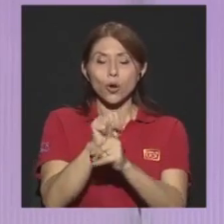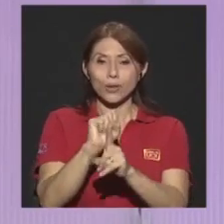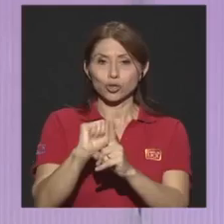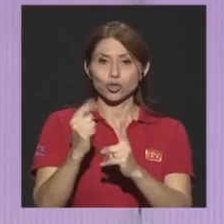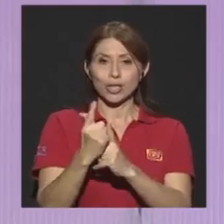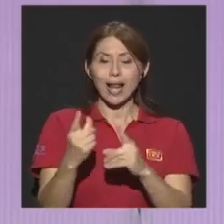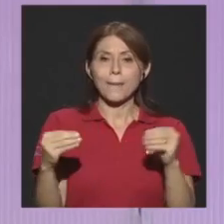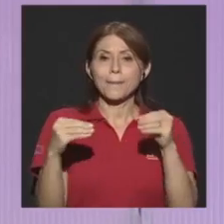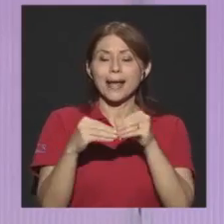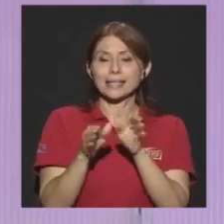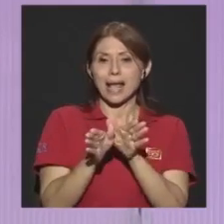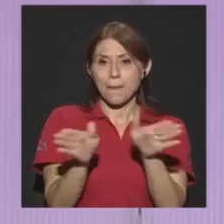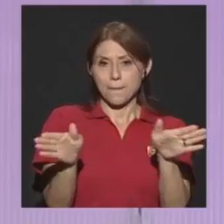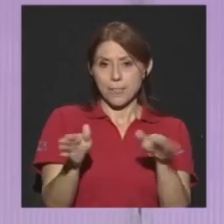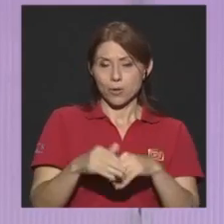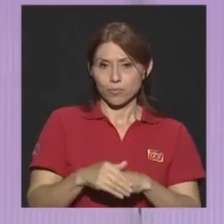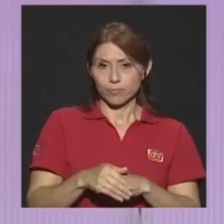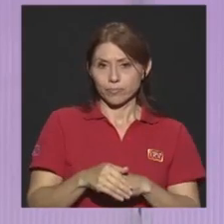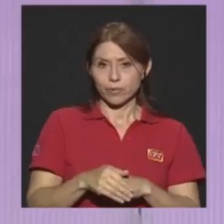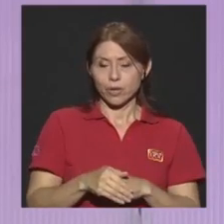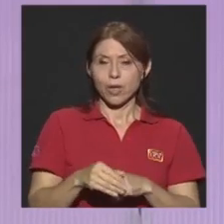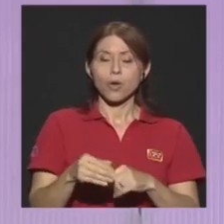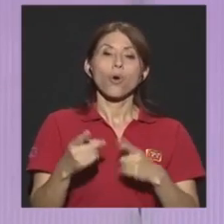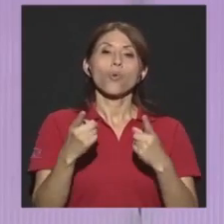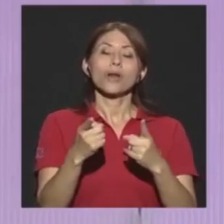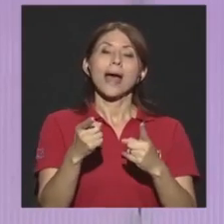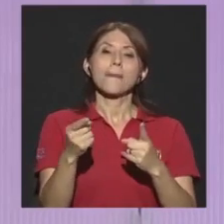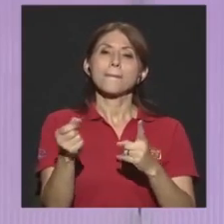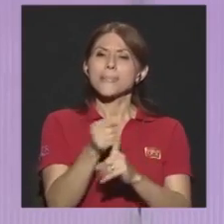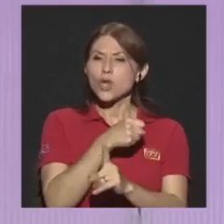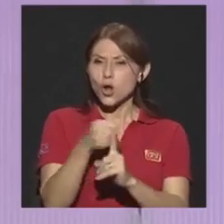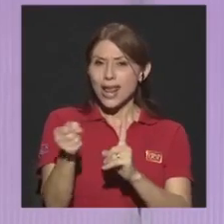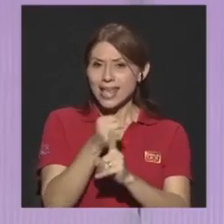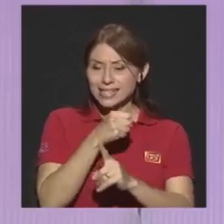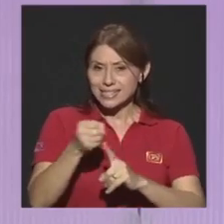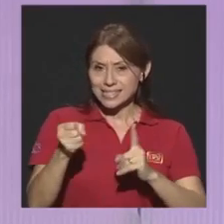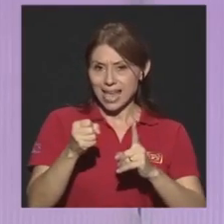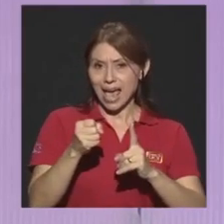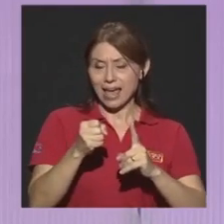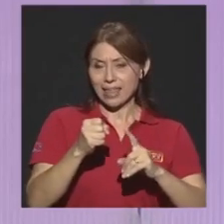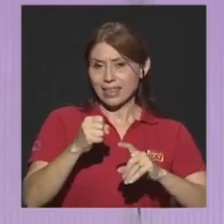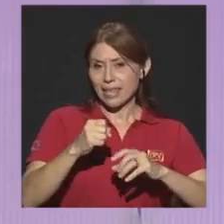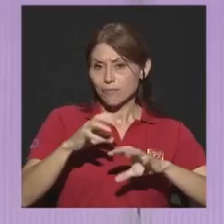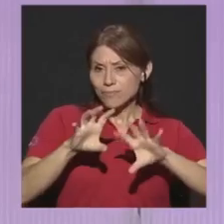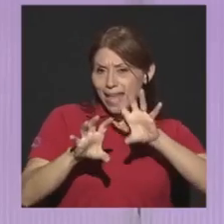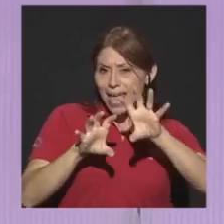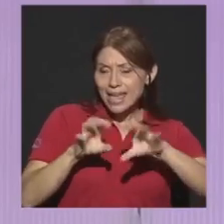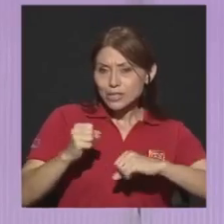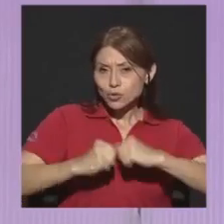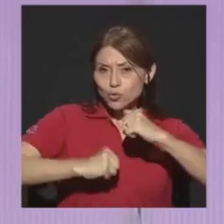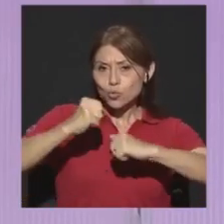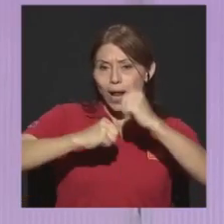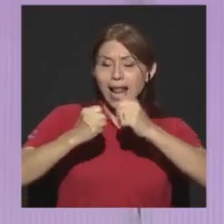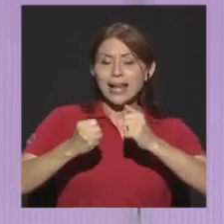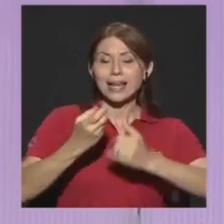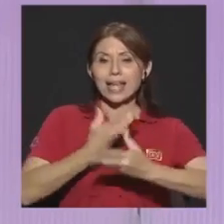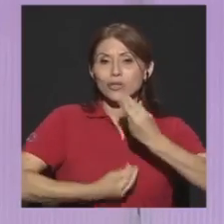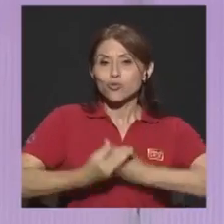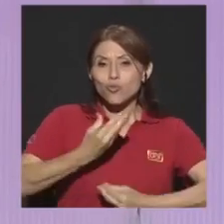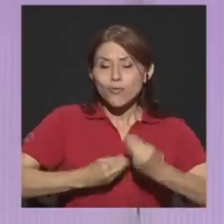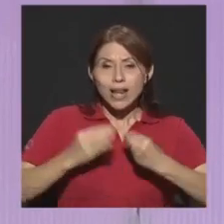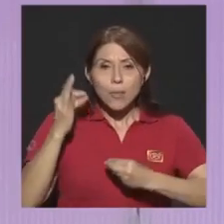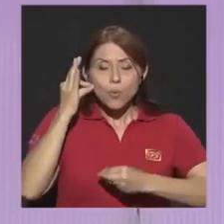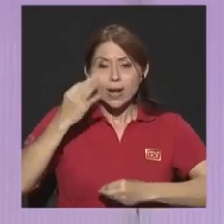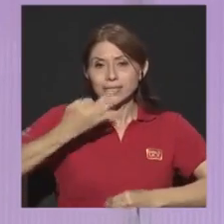dentro de una violencia estructural que sufren cotidianamente las mujeres,